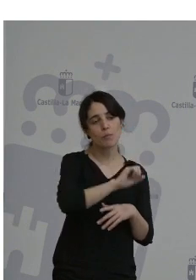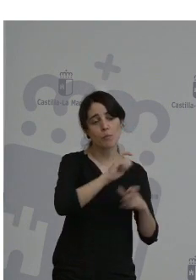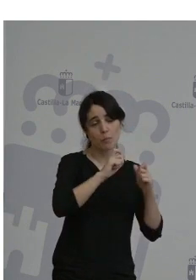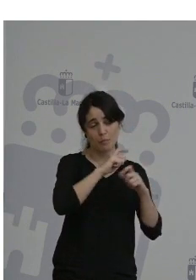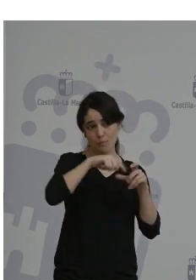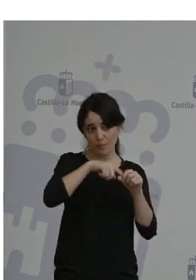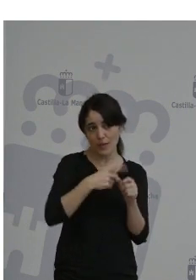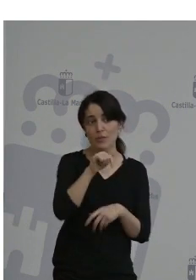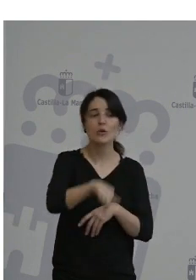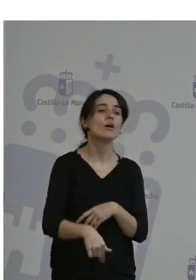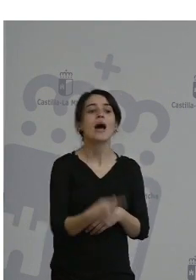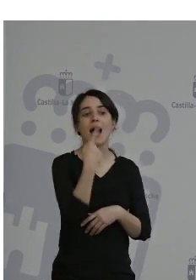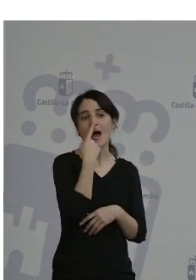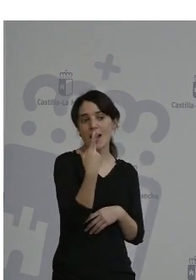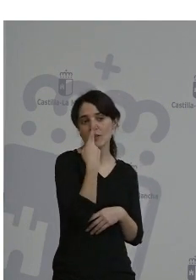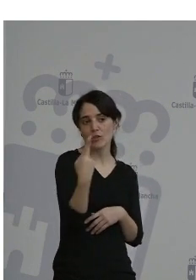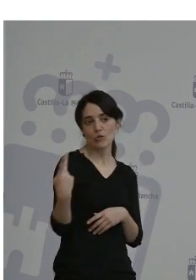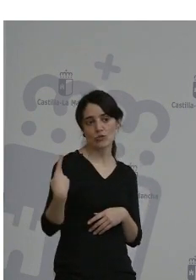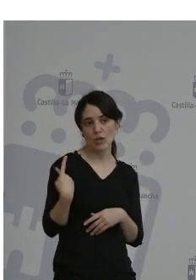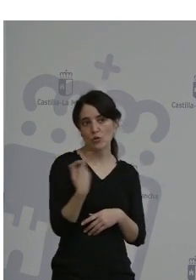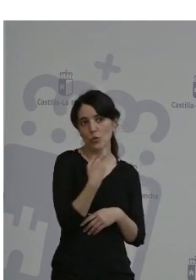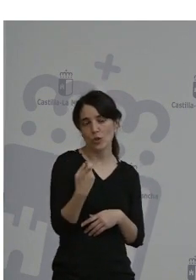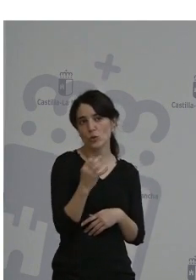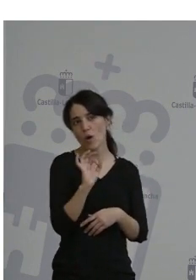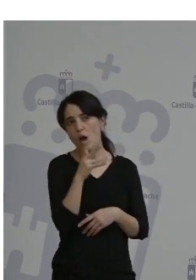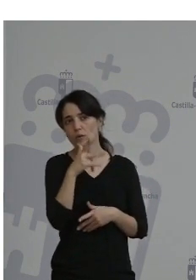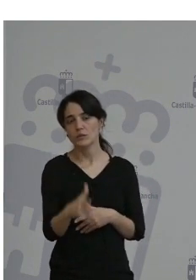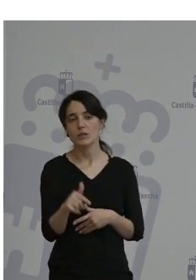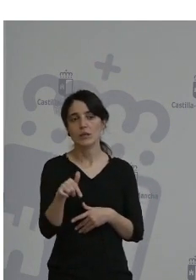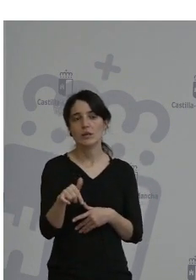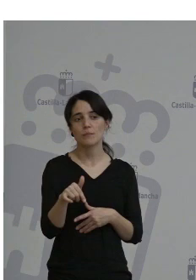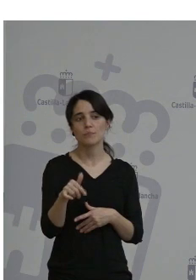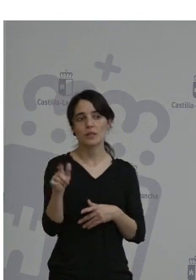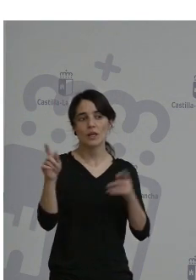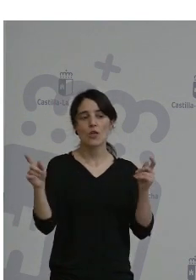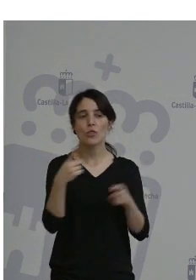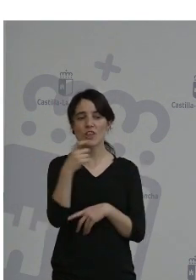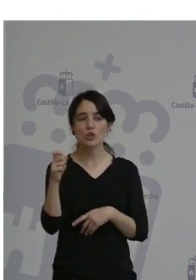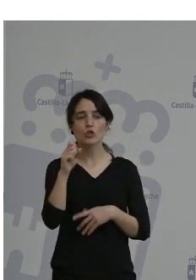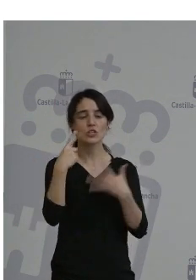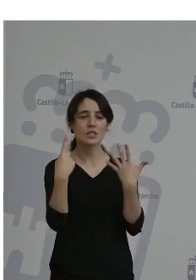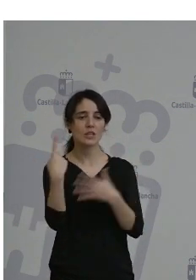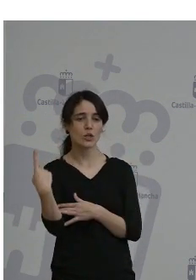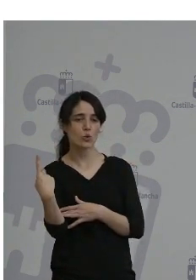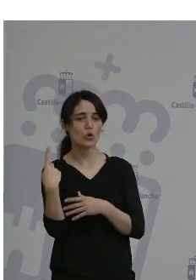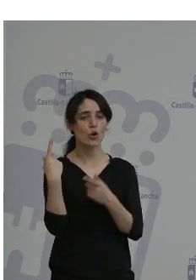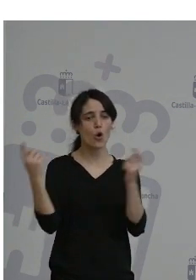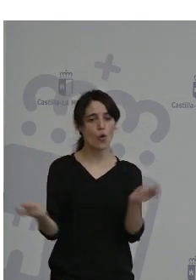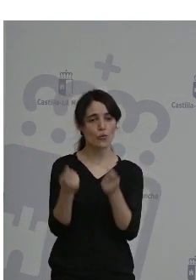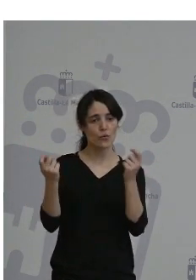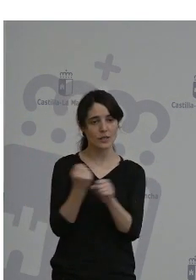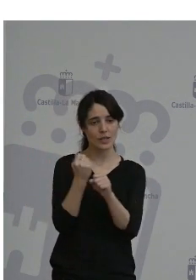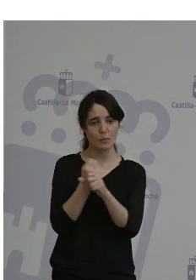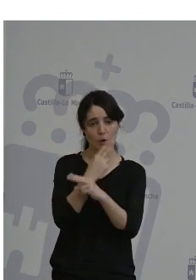empleo público del año 2018 y a 171 en la oferta o en la oferta de empleo público del año